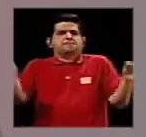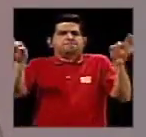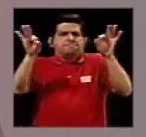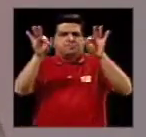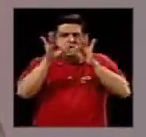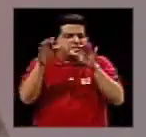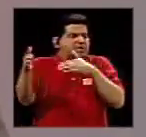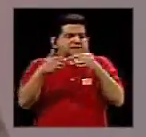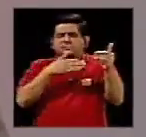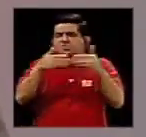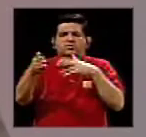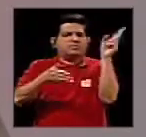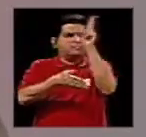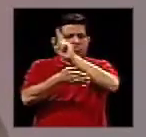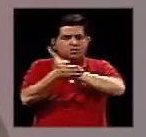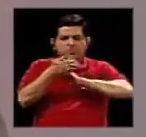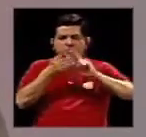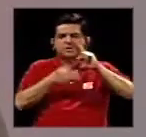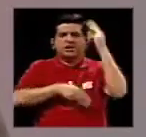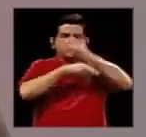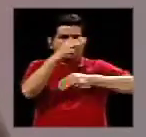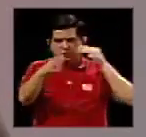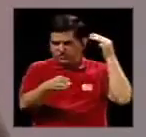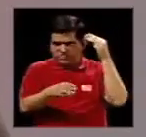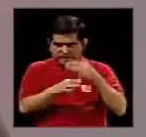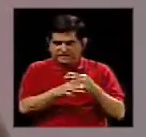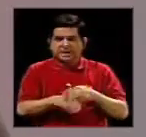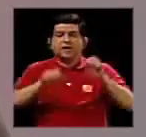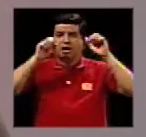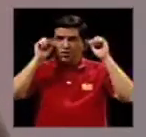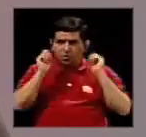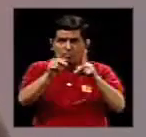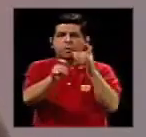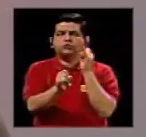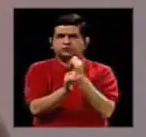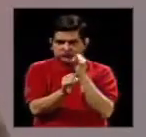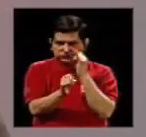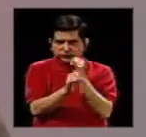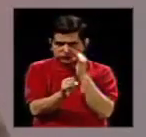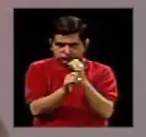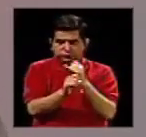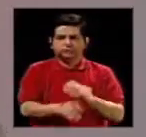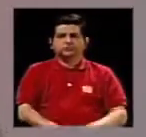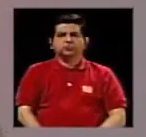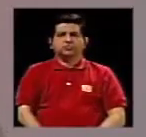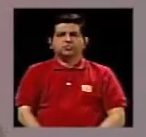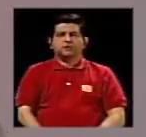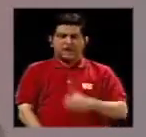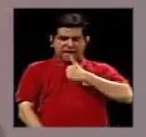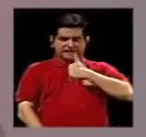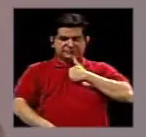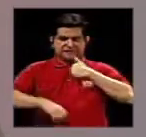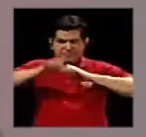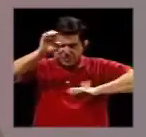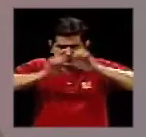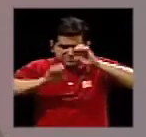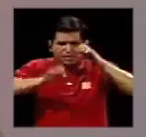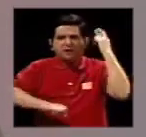en cualquier Universidad del mundo porque le permite a una institución auto hablarse